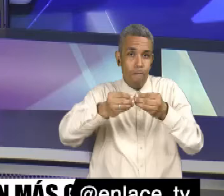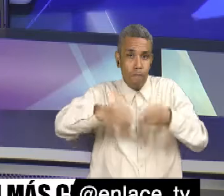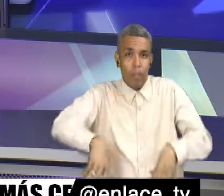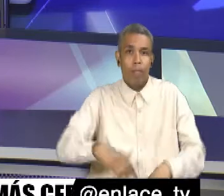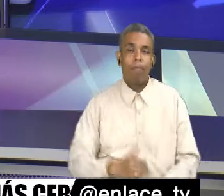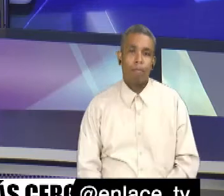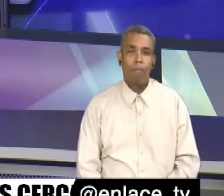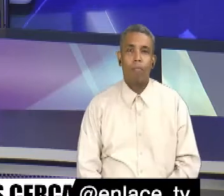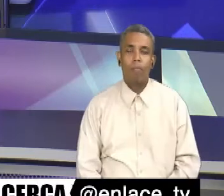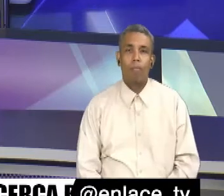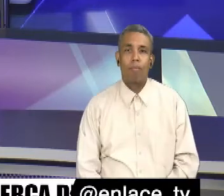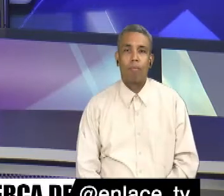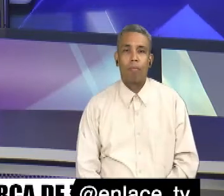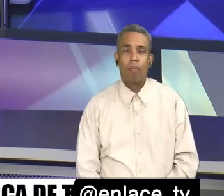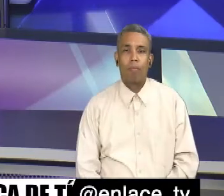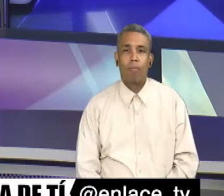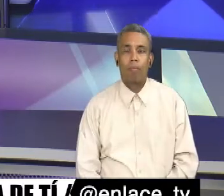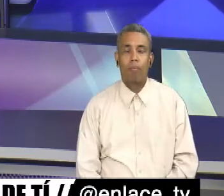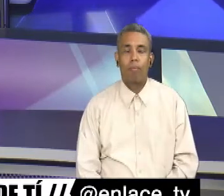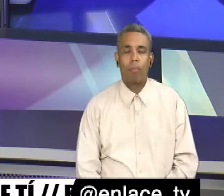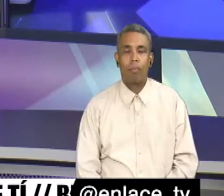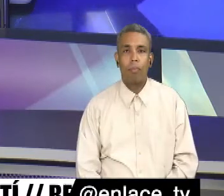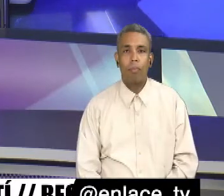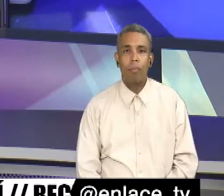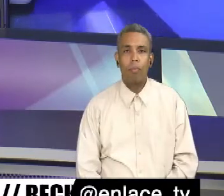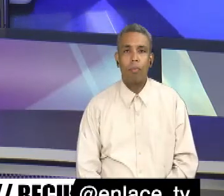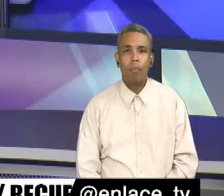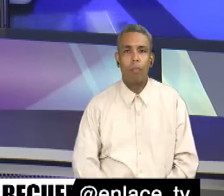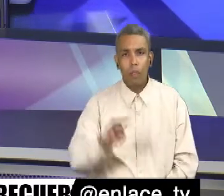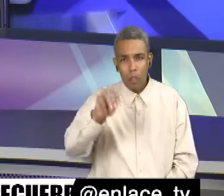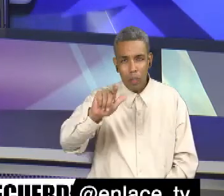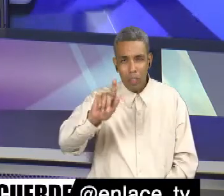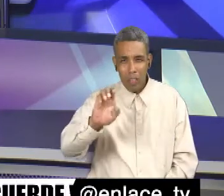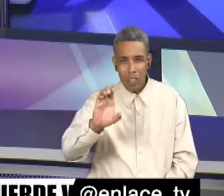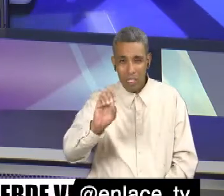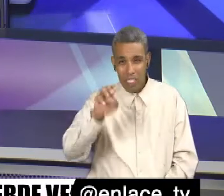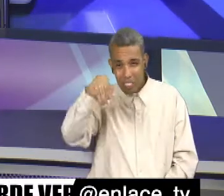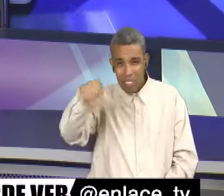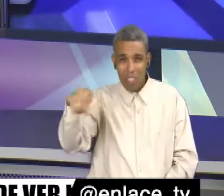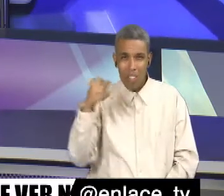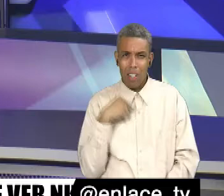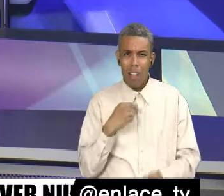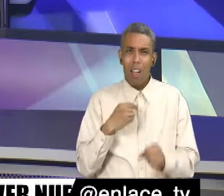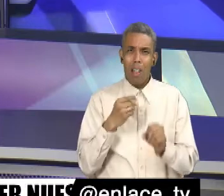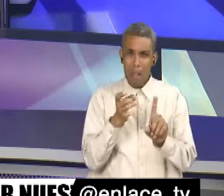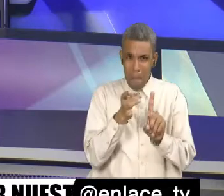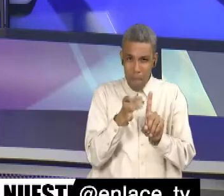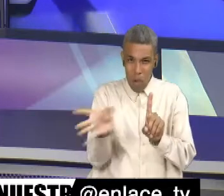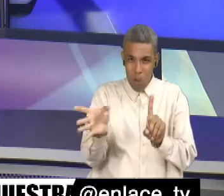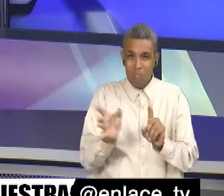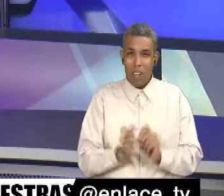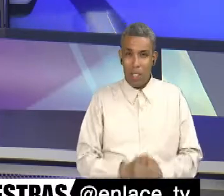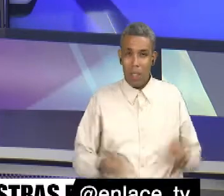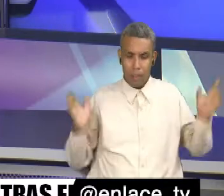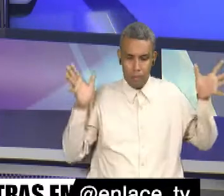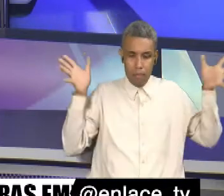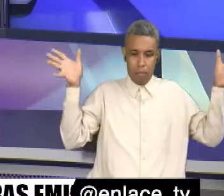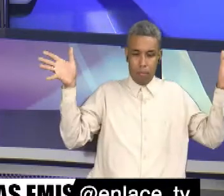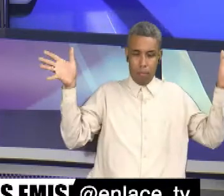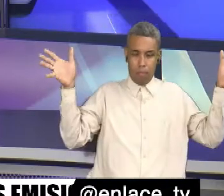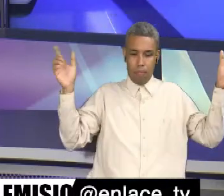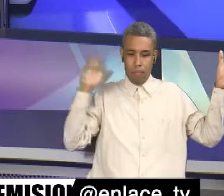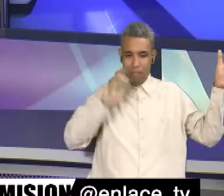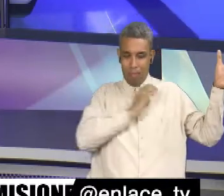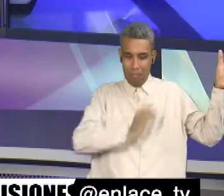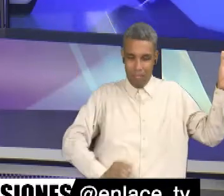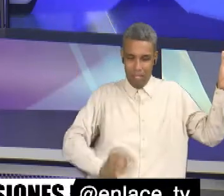malecón del Cristo Petrolero fue sometido a una jornada de limpieza y embellecimiento. Una gran cantidad de escombros fueron recogidos en este sector de la Comuna 1.